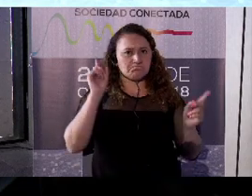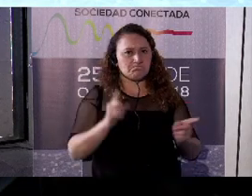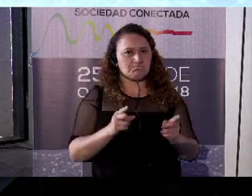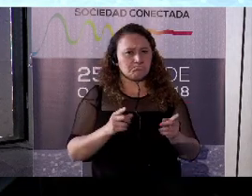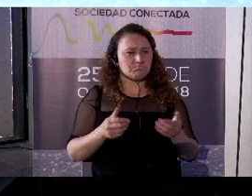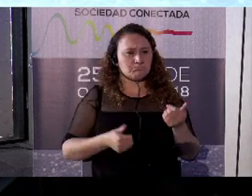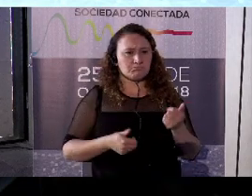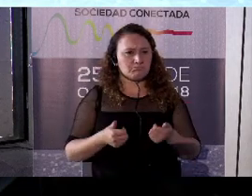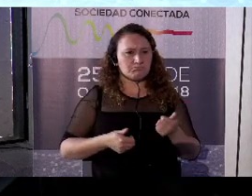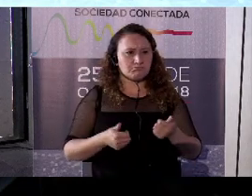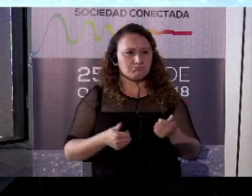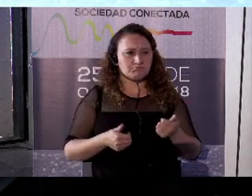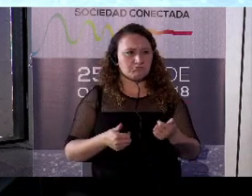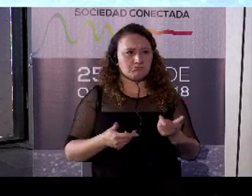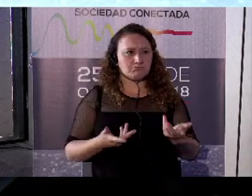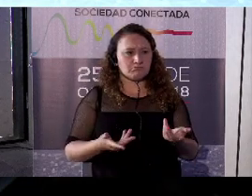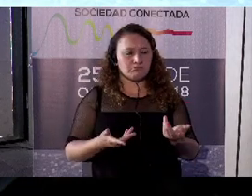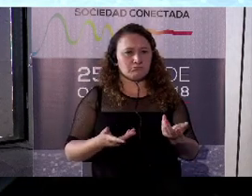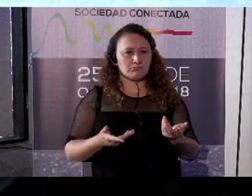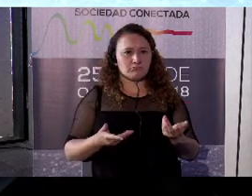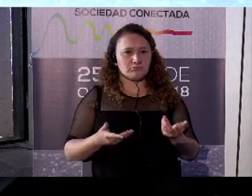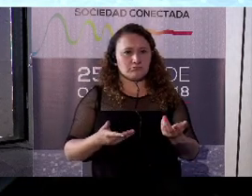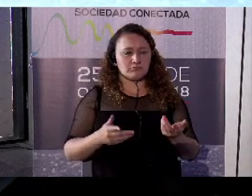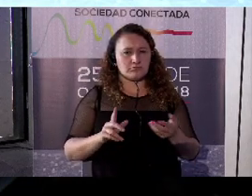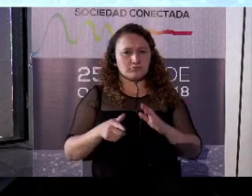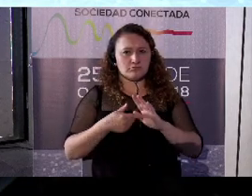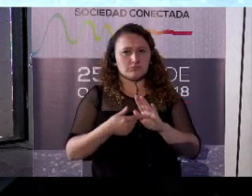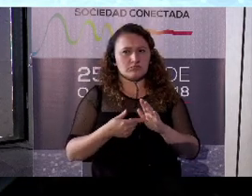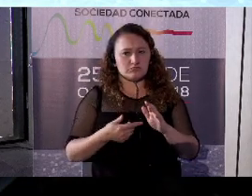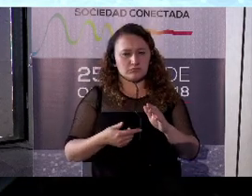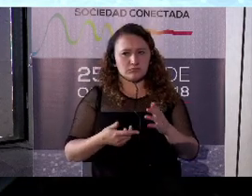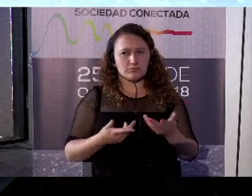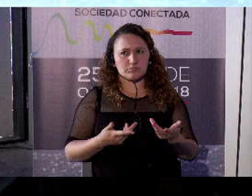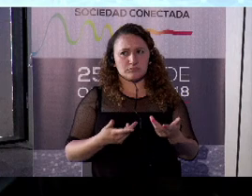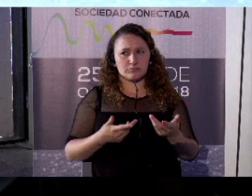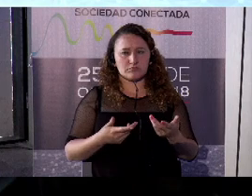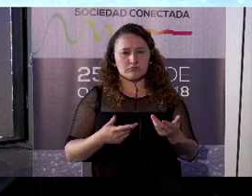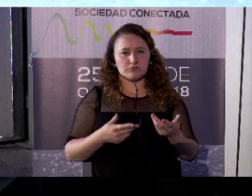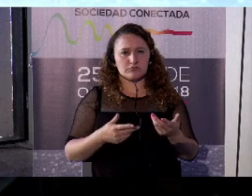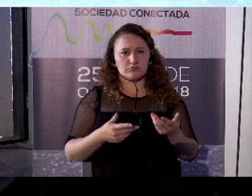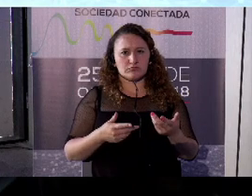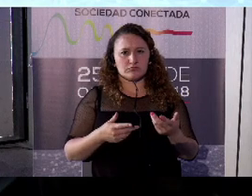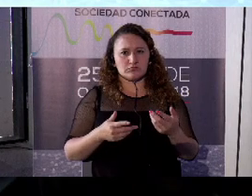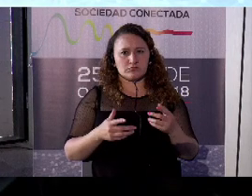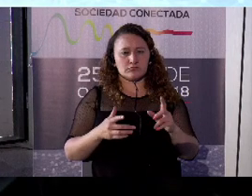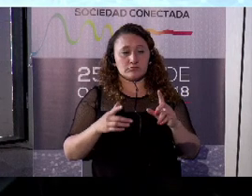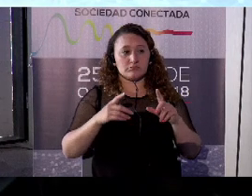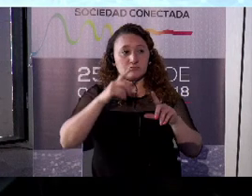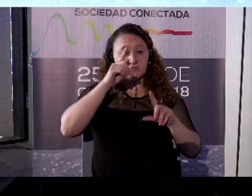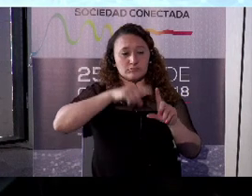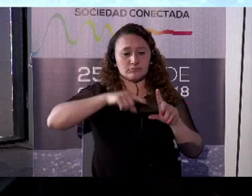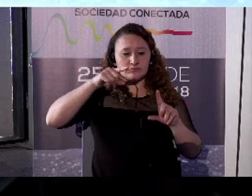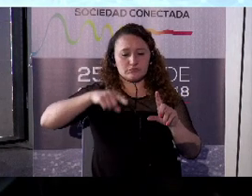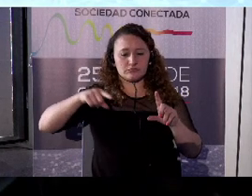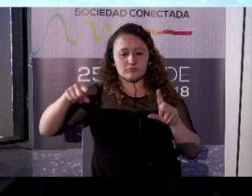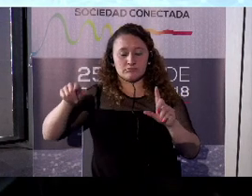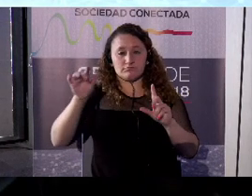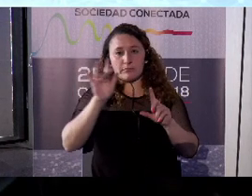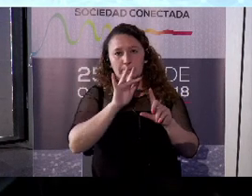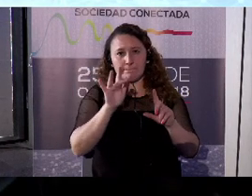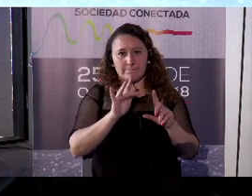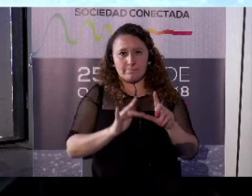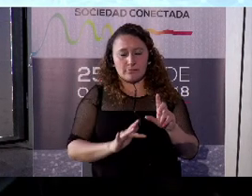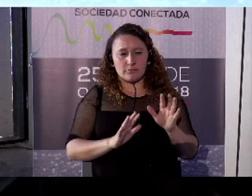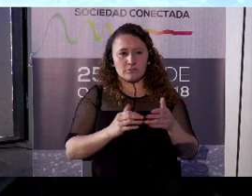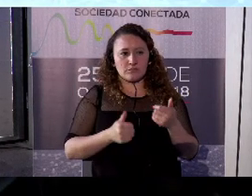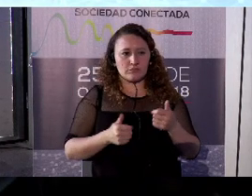servicio para concluir hemos mostrado que los espacios blancos y los complementos para sirve